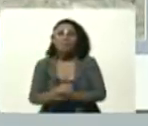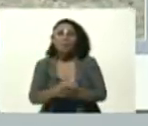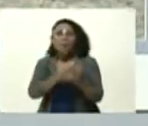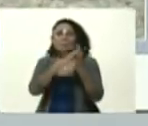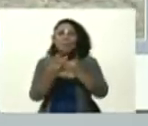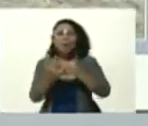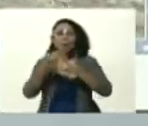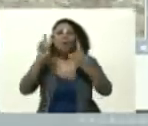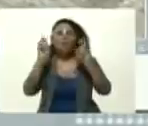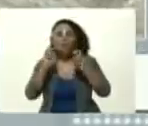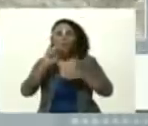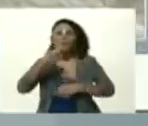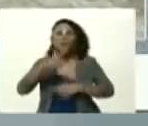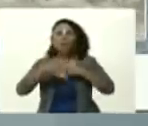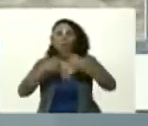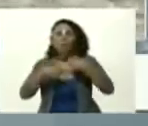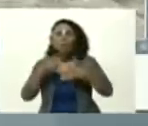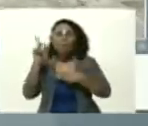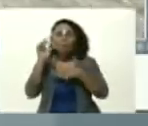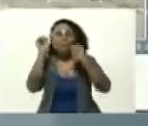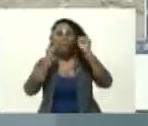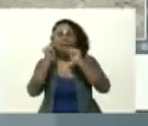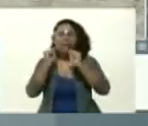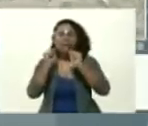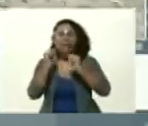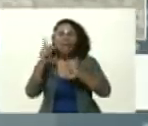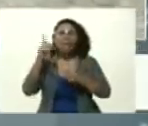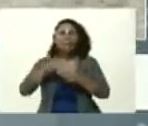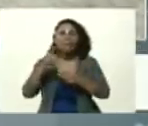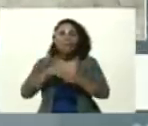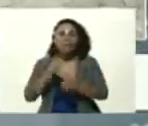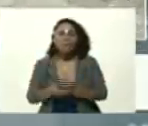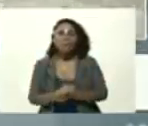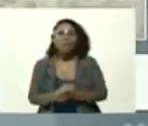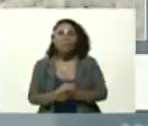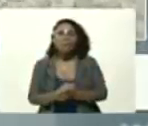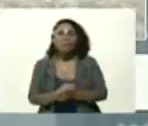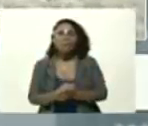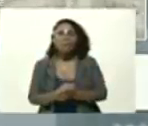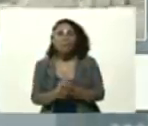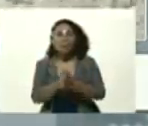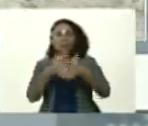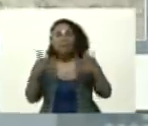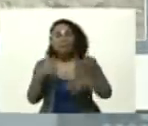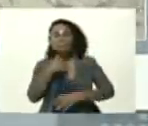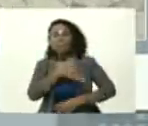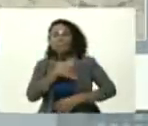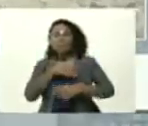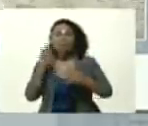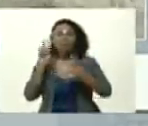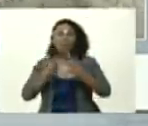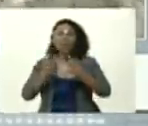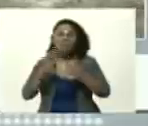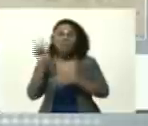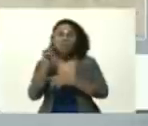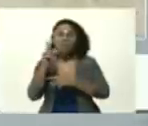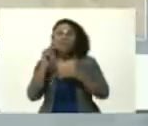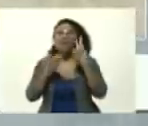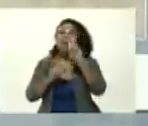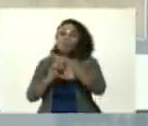Barrio Tricolor, por esta maquinaria, a PDVSA, a la Gran Misión Vivienda Venezuela. Se ha visto el